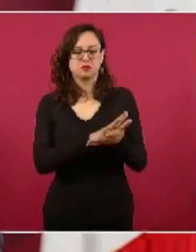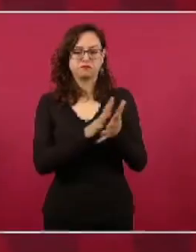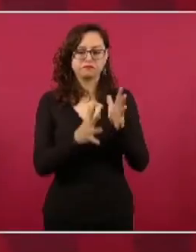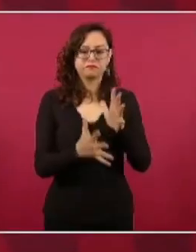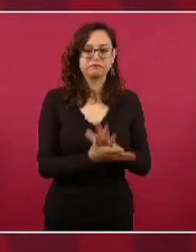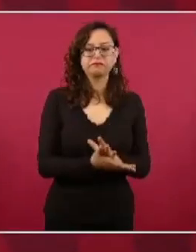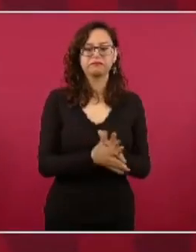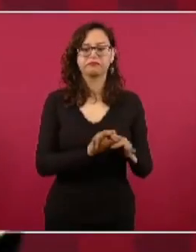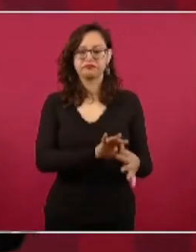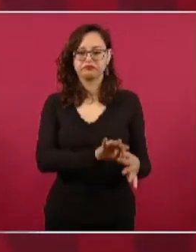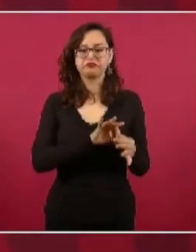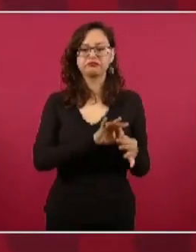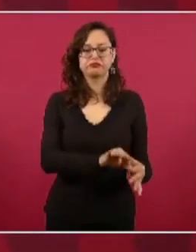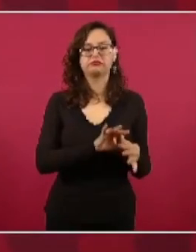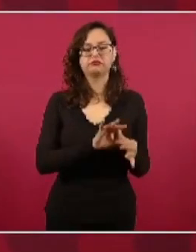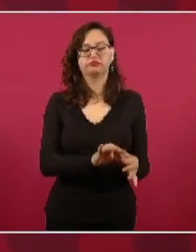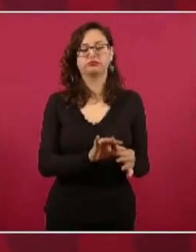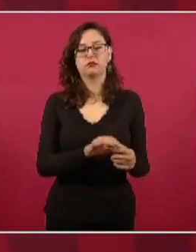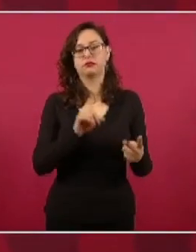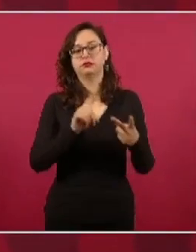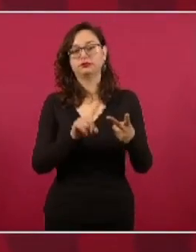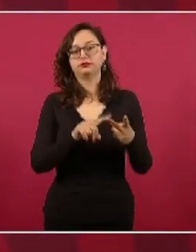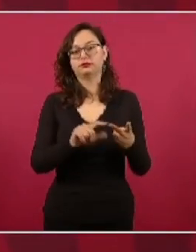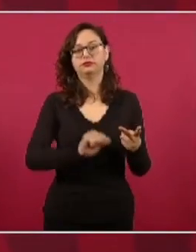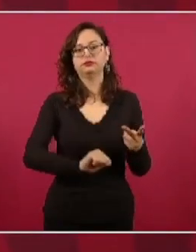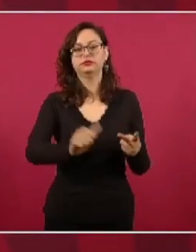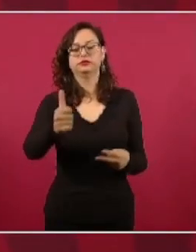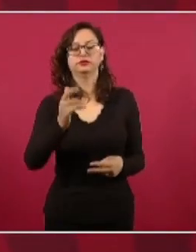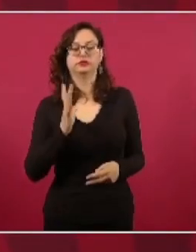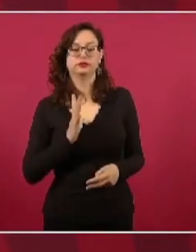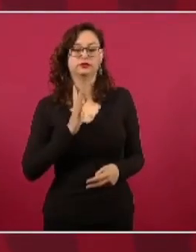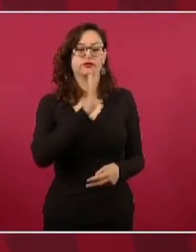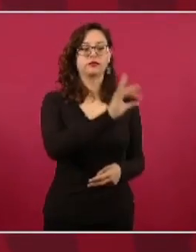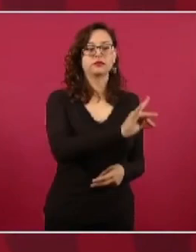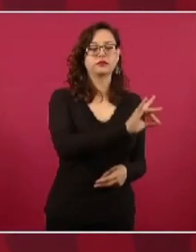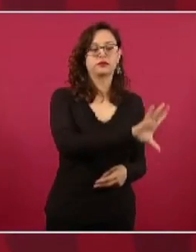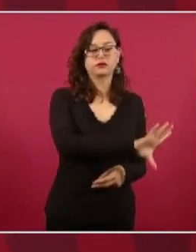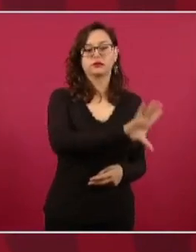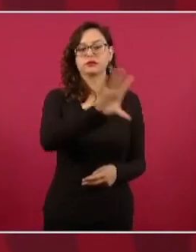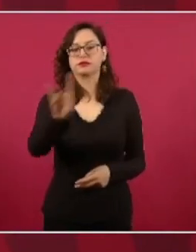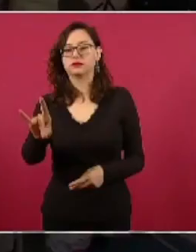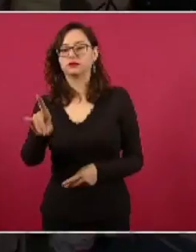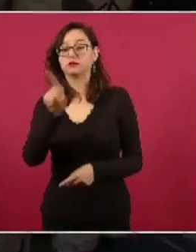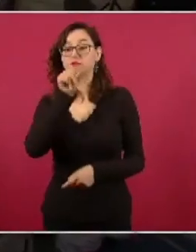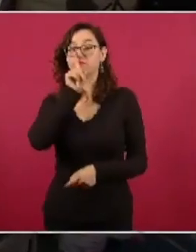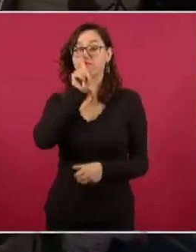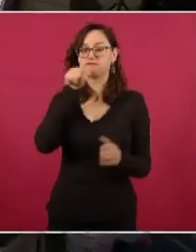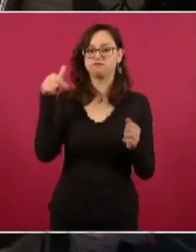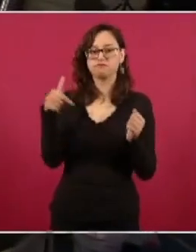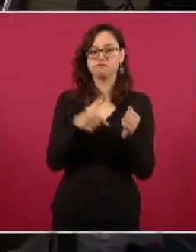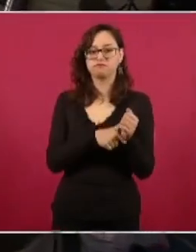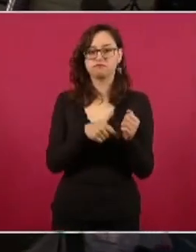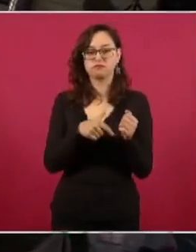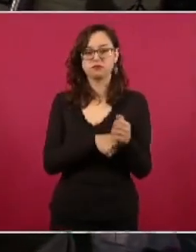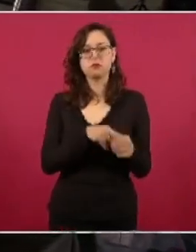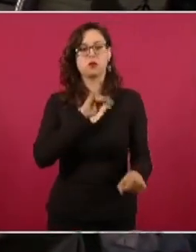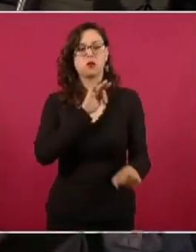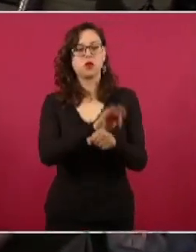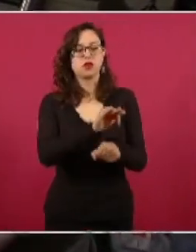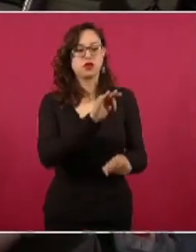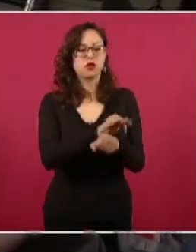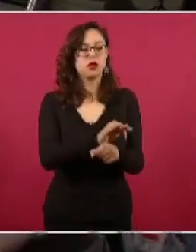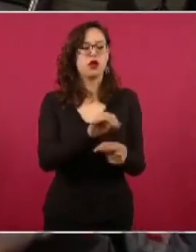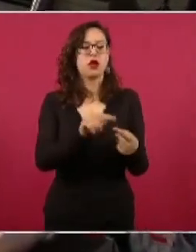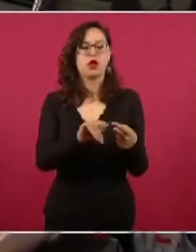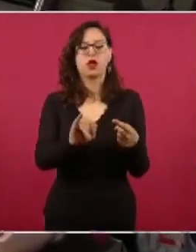otros triangulando como protectores de Iberdrola, de